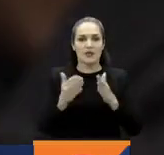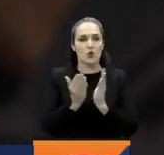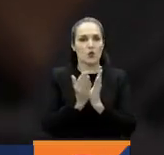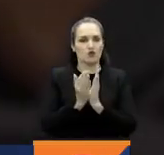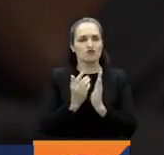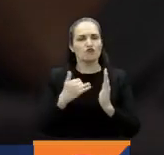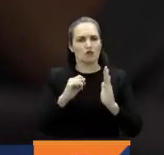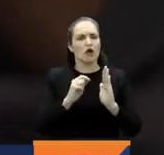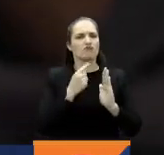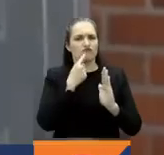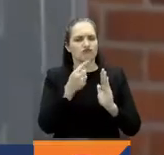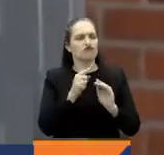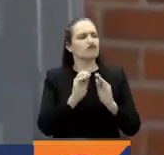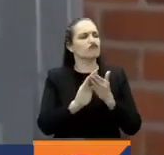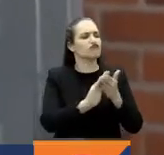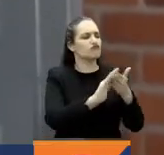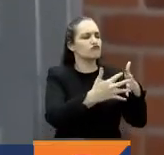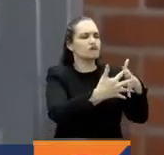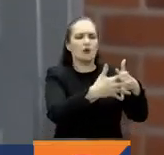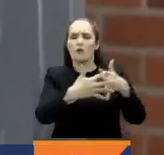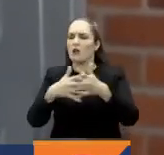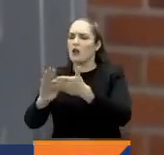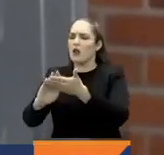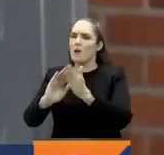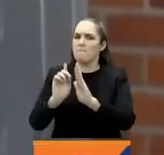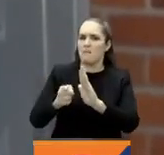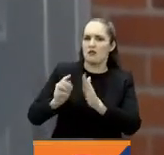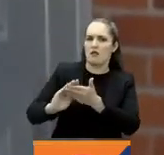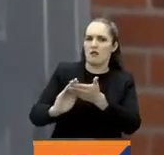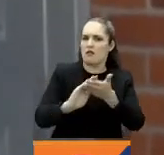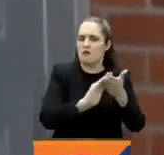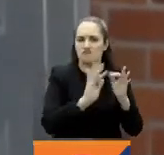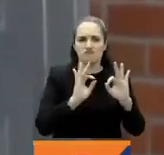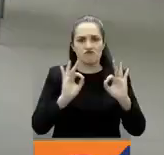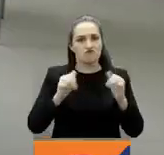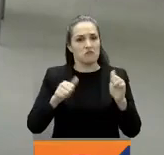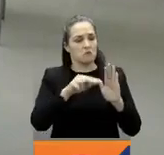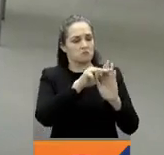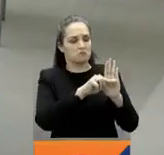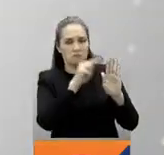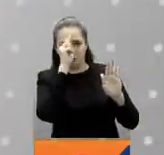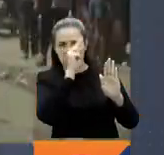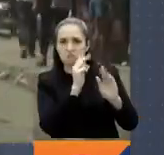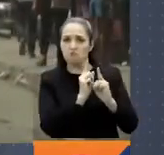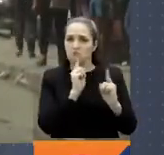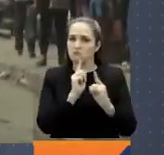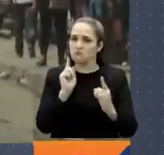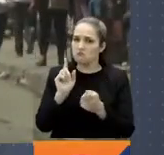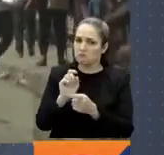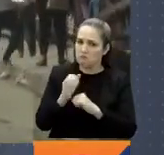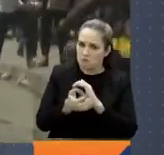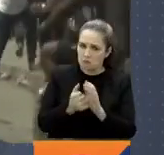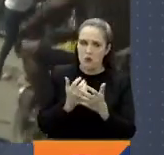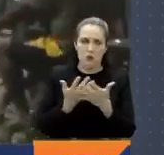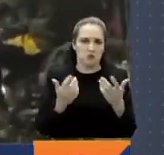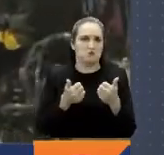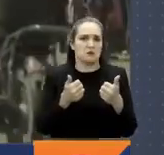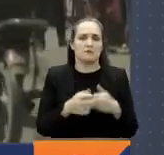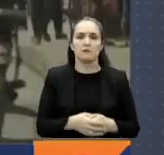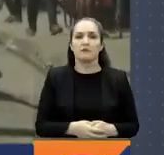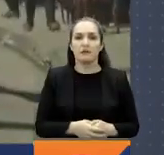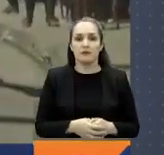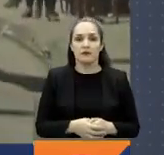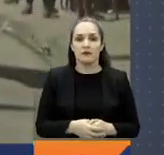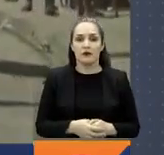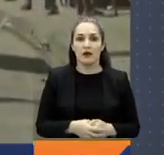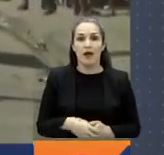fueron adecuadas 400 instituciones que cumplen con las medidas de bioseguridad. En el mundo, el asesinato del presidente